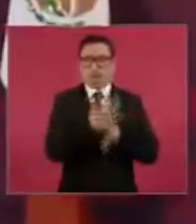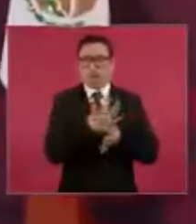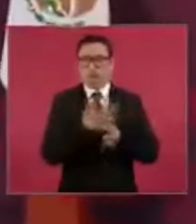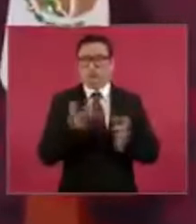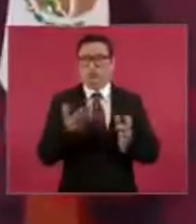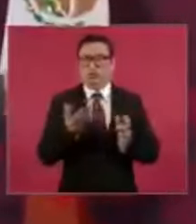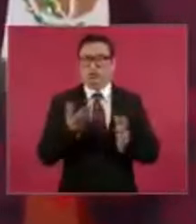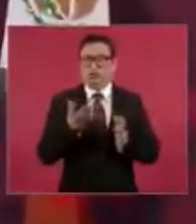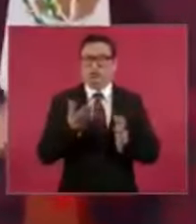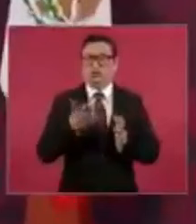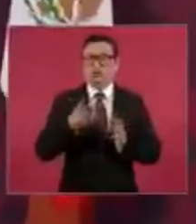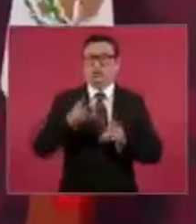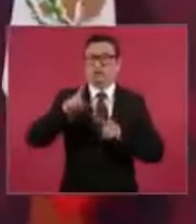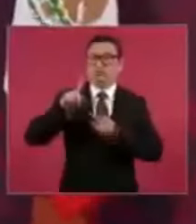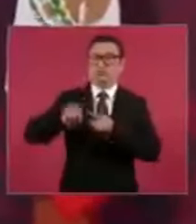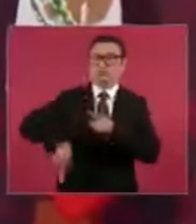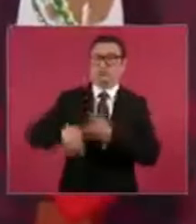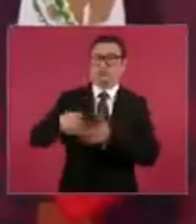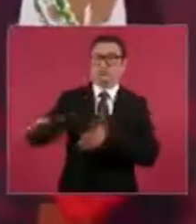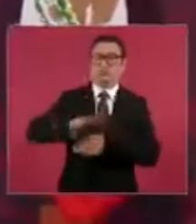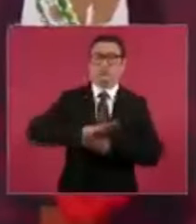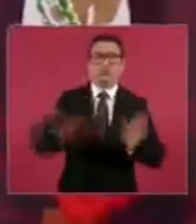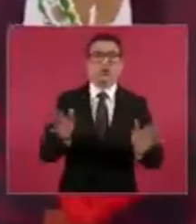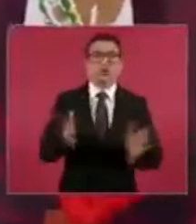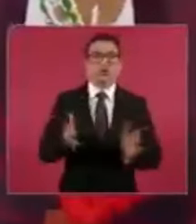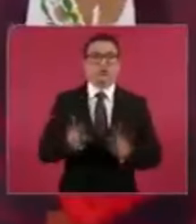que ya está destituido.